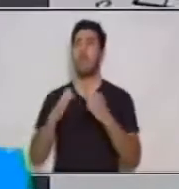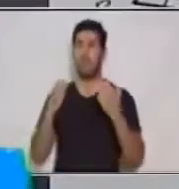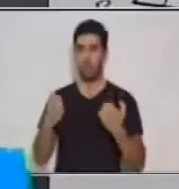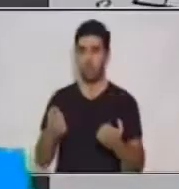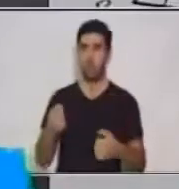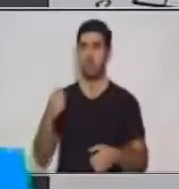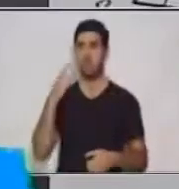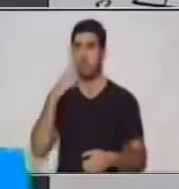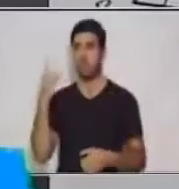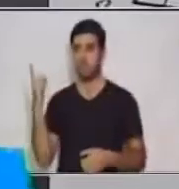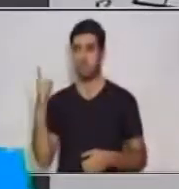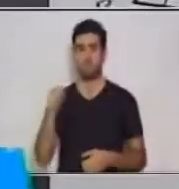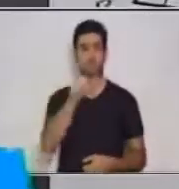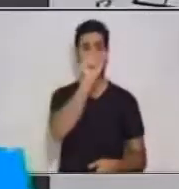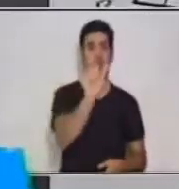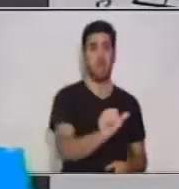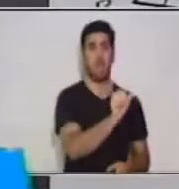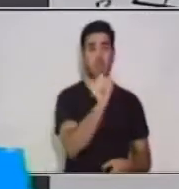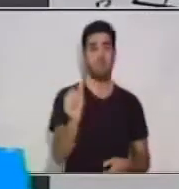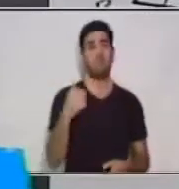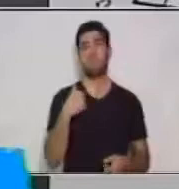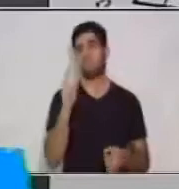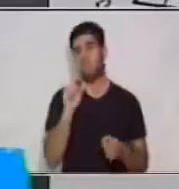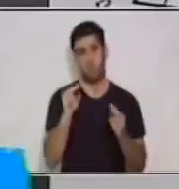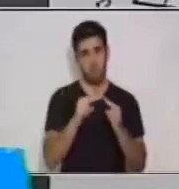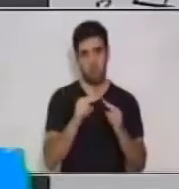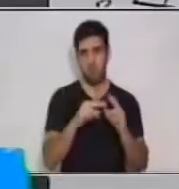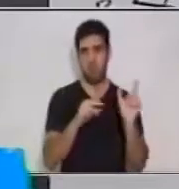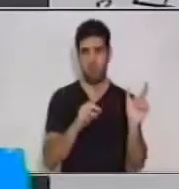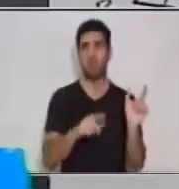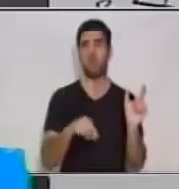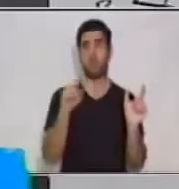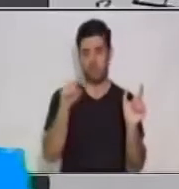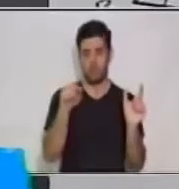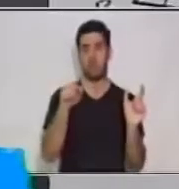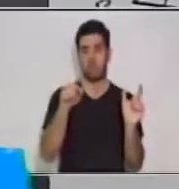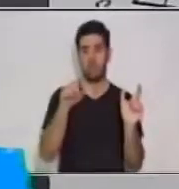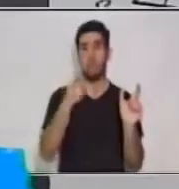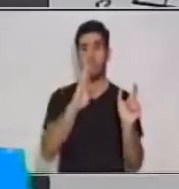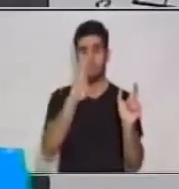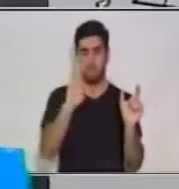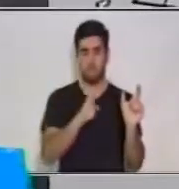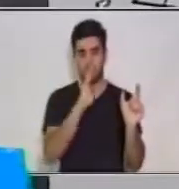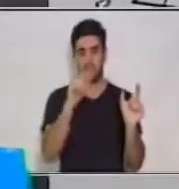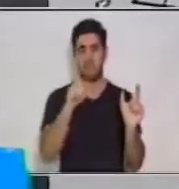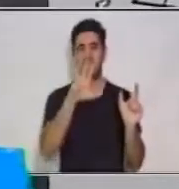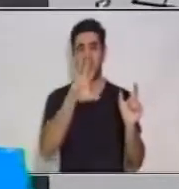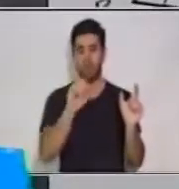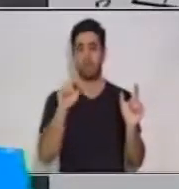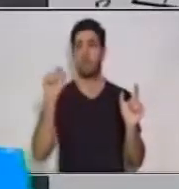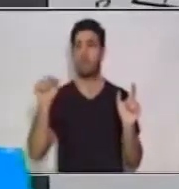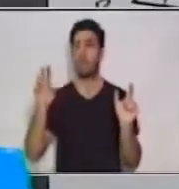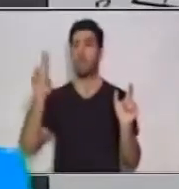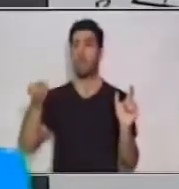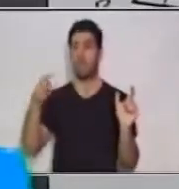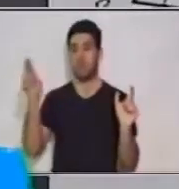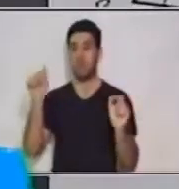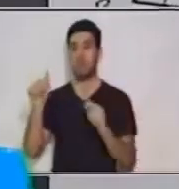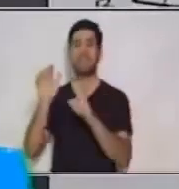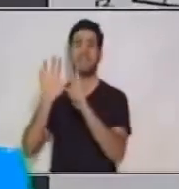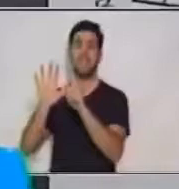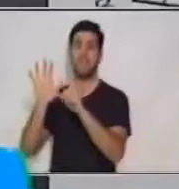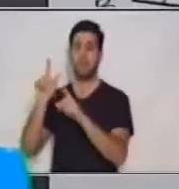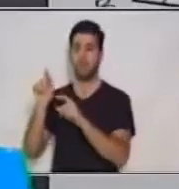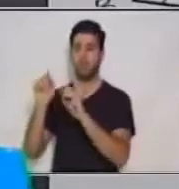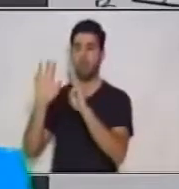Entonces, alfa no lo conocemos. Beta sabemos que es 50. Y gamma acabamos de